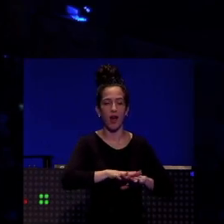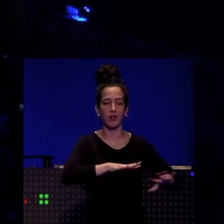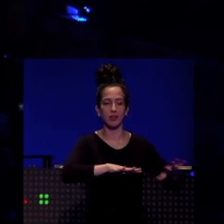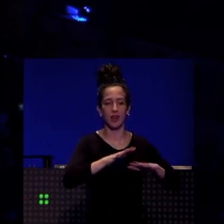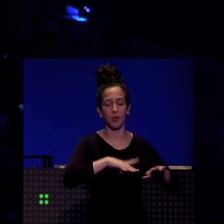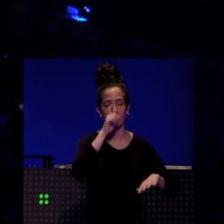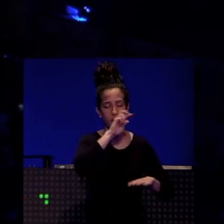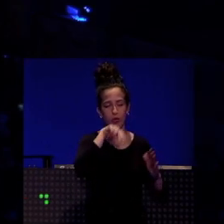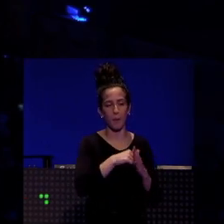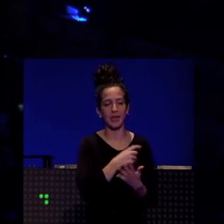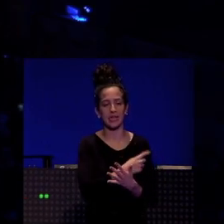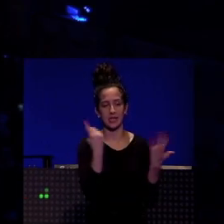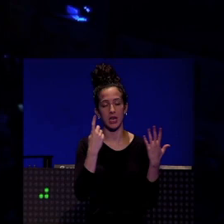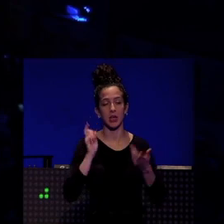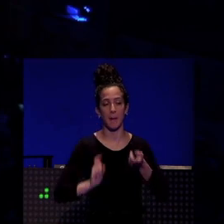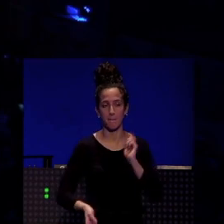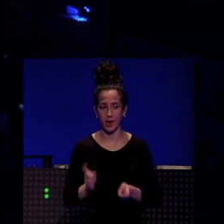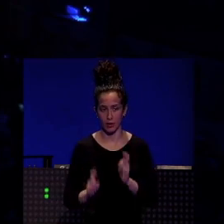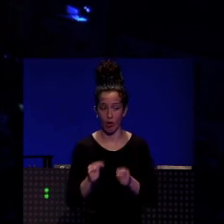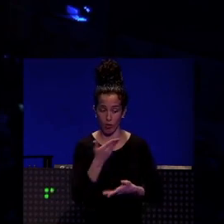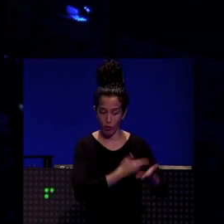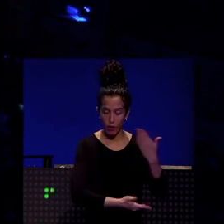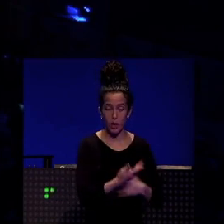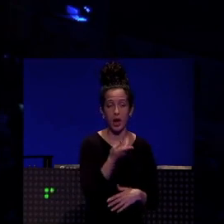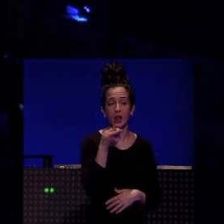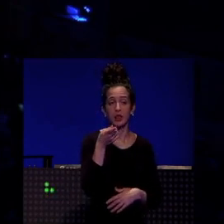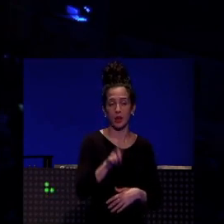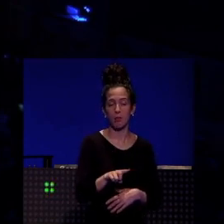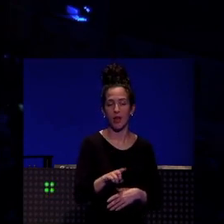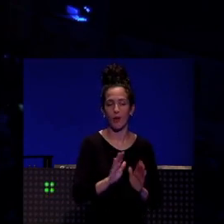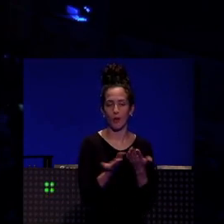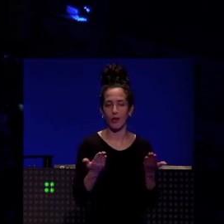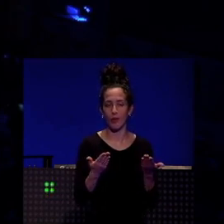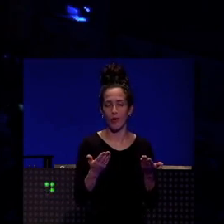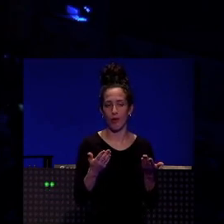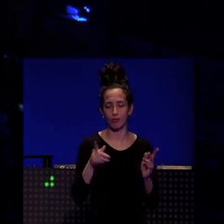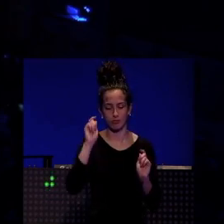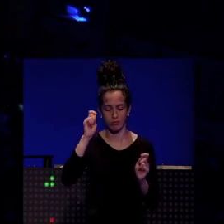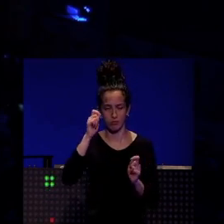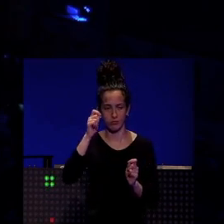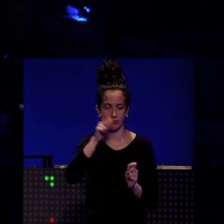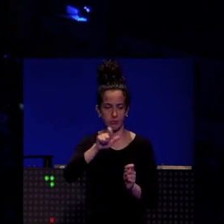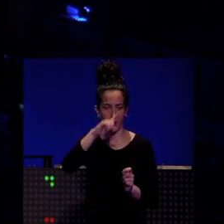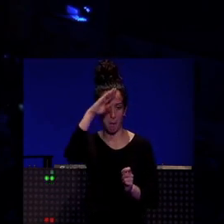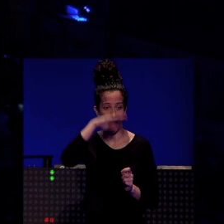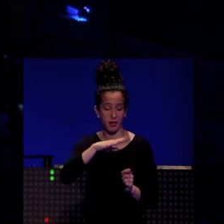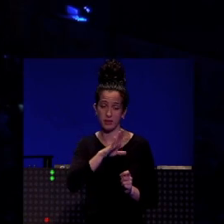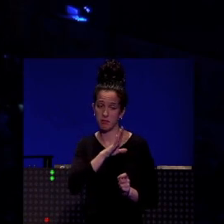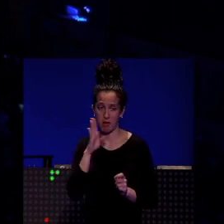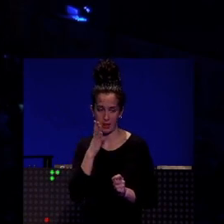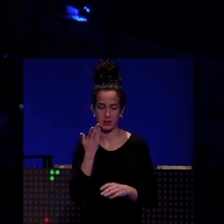hemos hecho un libro dedicado a los padres es un libro dedicada a las madres para diferentes fundaciones